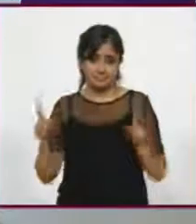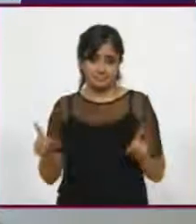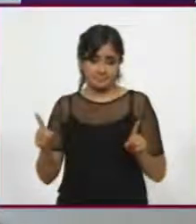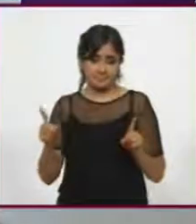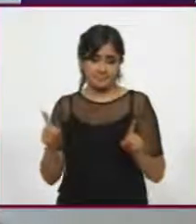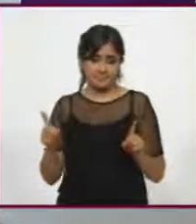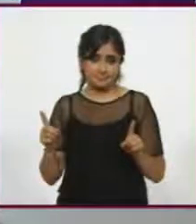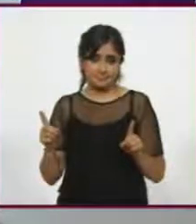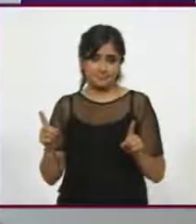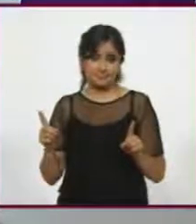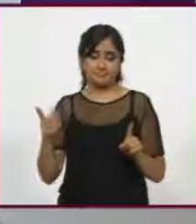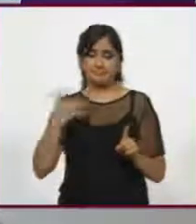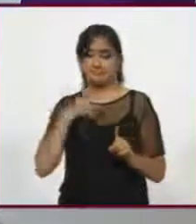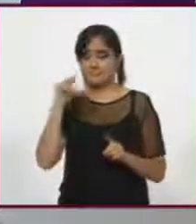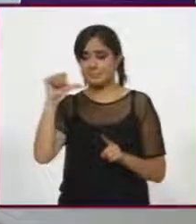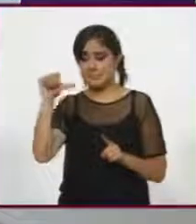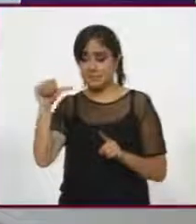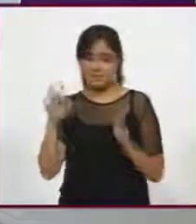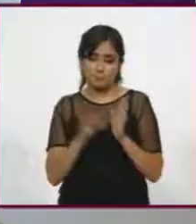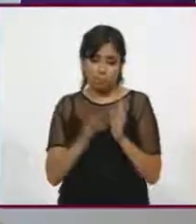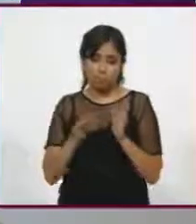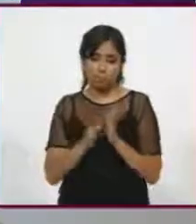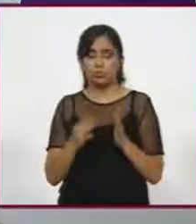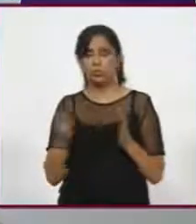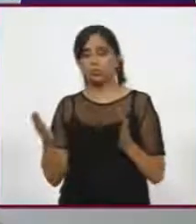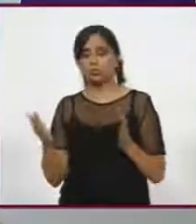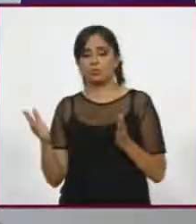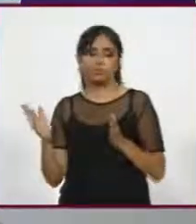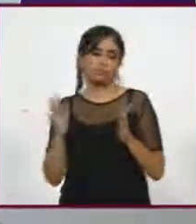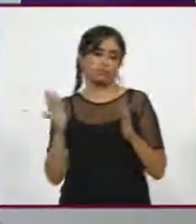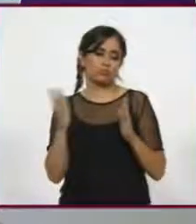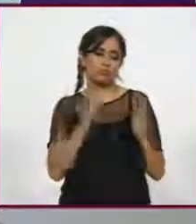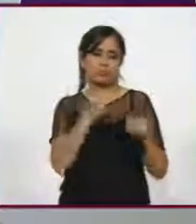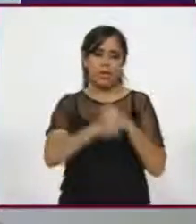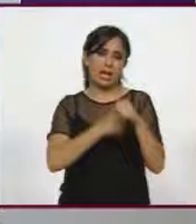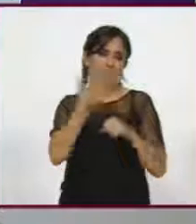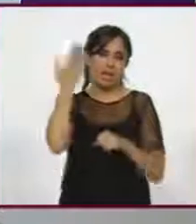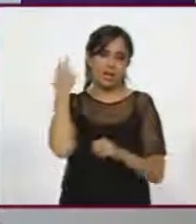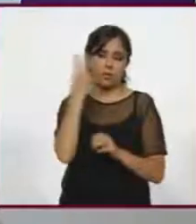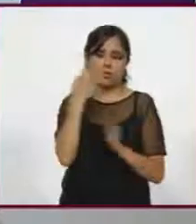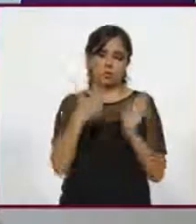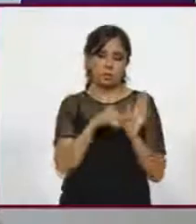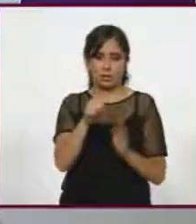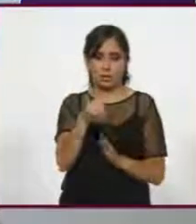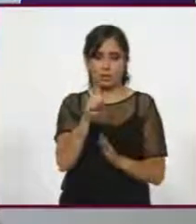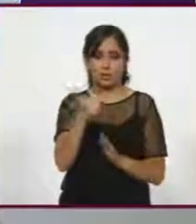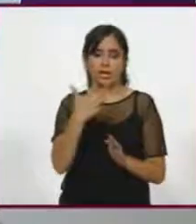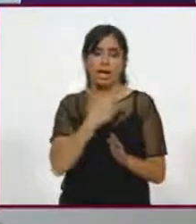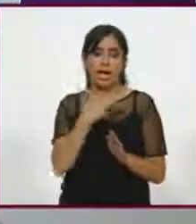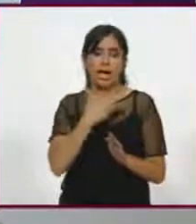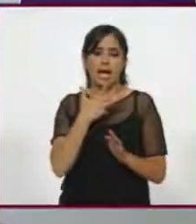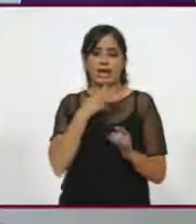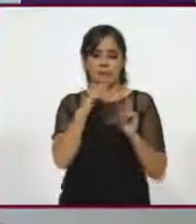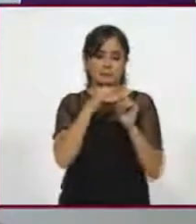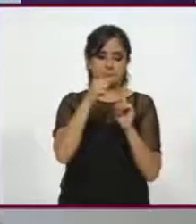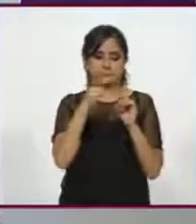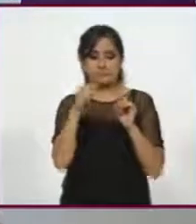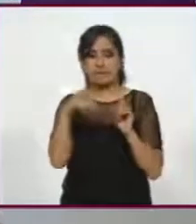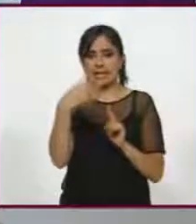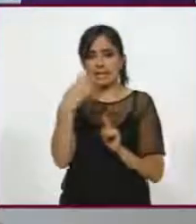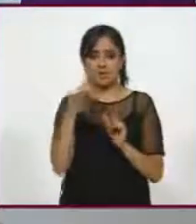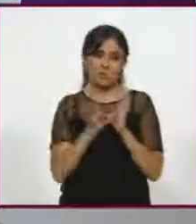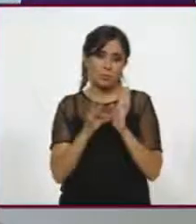la que teníamos 16 puntos, hubo, digamos, en años como el 2011, se cerraba esa brecha a